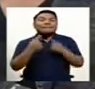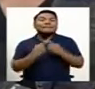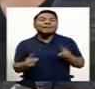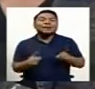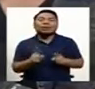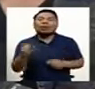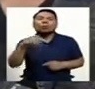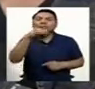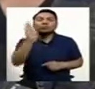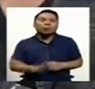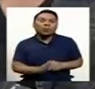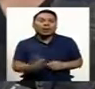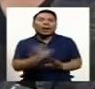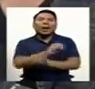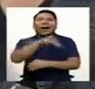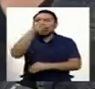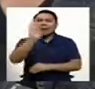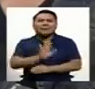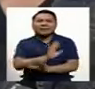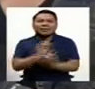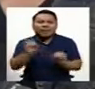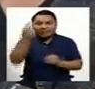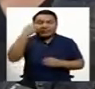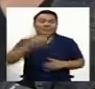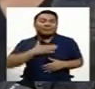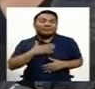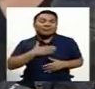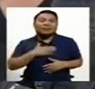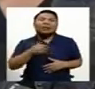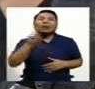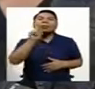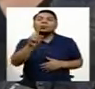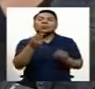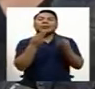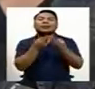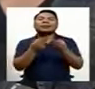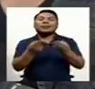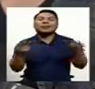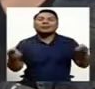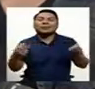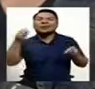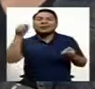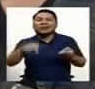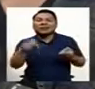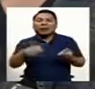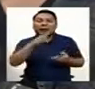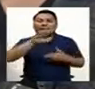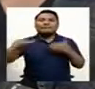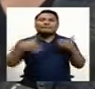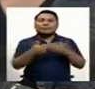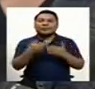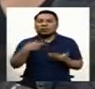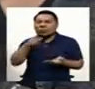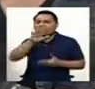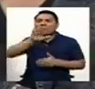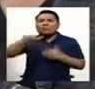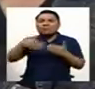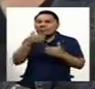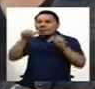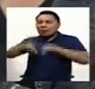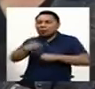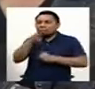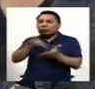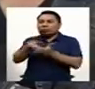ha sido, ni será jamás para mí una herramienta de deshonestidad y mucho